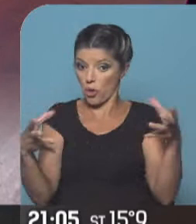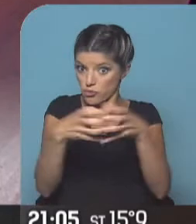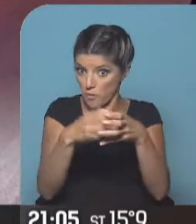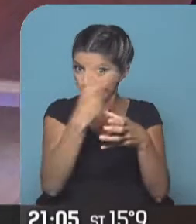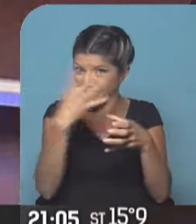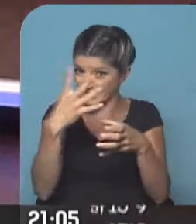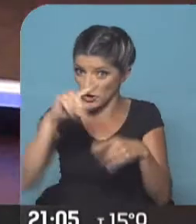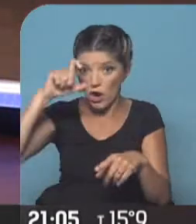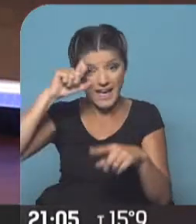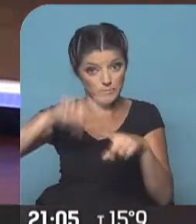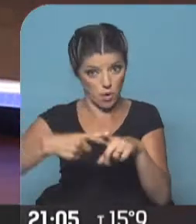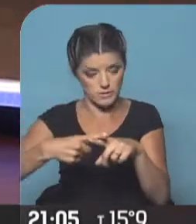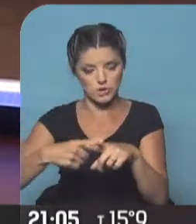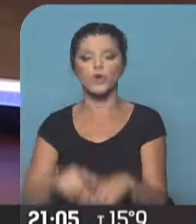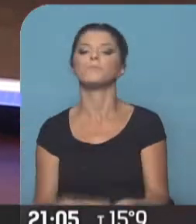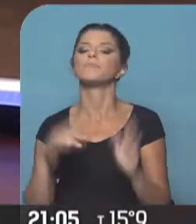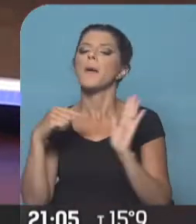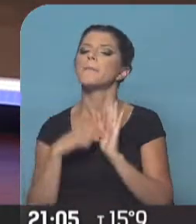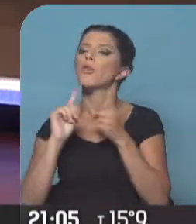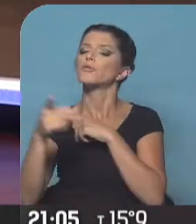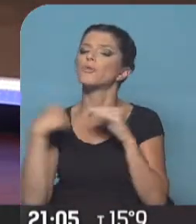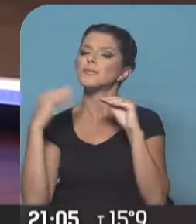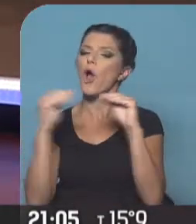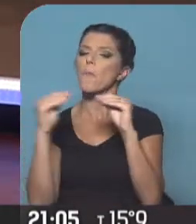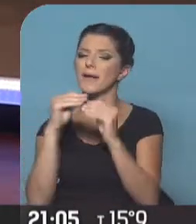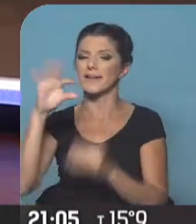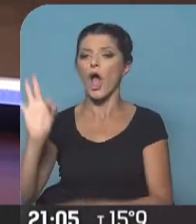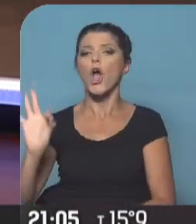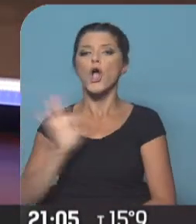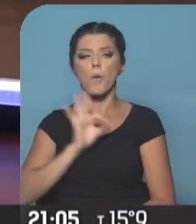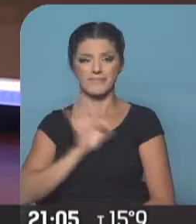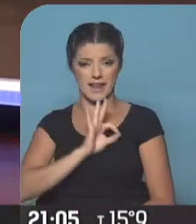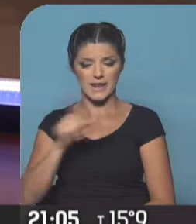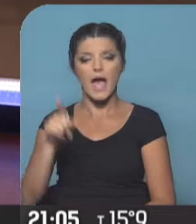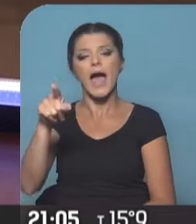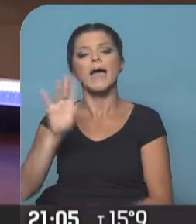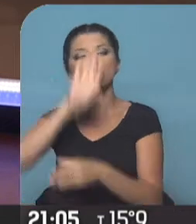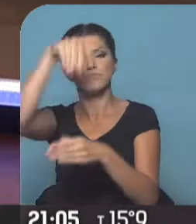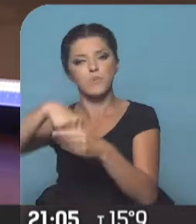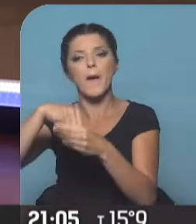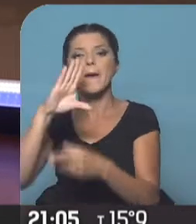detalle con Marta Perín, que está en el lugar en la comisaría donde en este momento Roberto Barata está detenido. Marta.